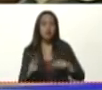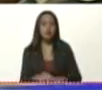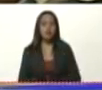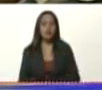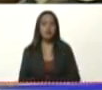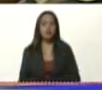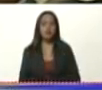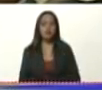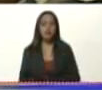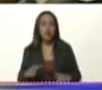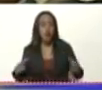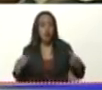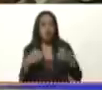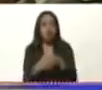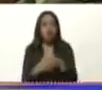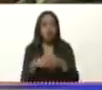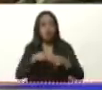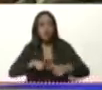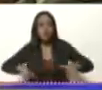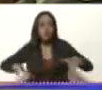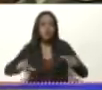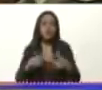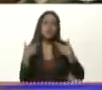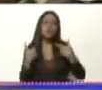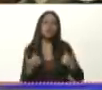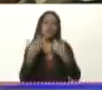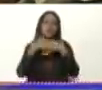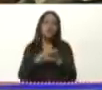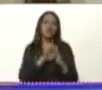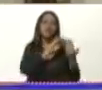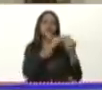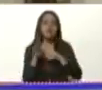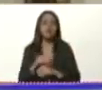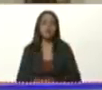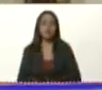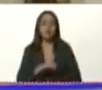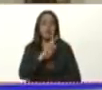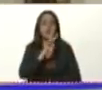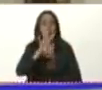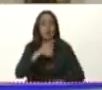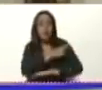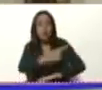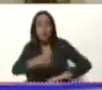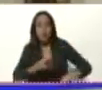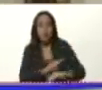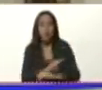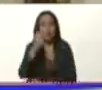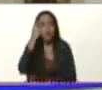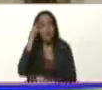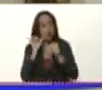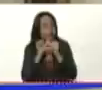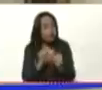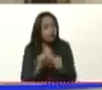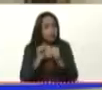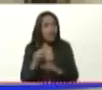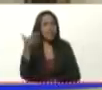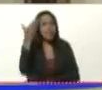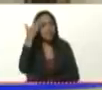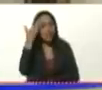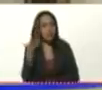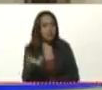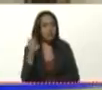territorial conjuntamente con las áreas de salud integral comunitaria. Bueno, 24 horas al día, Reverol. Sí, señor. Tú sabes lo que es